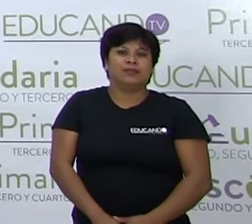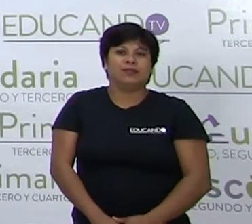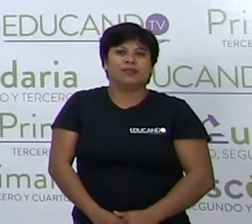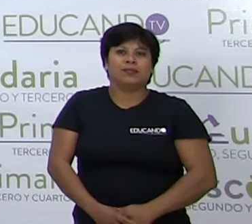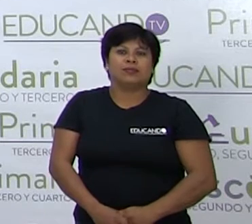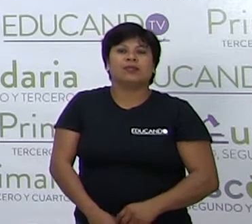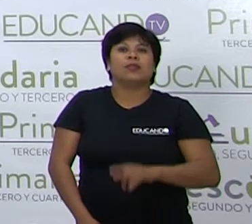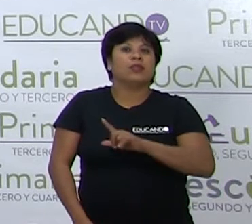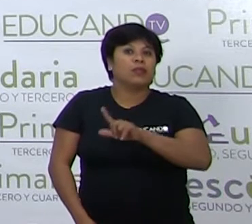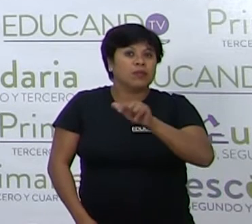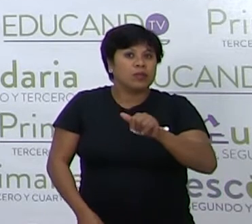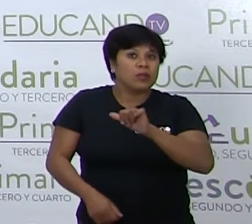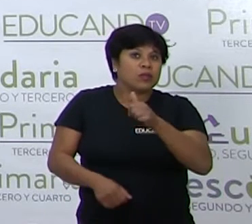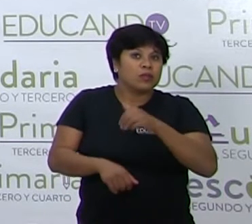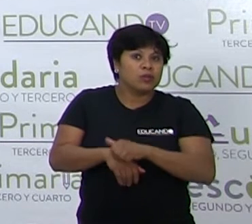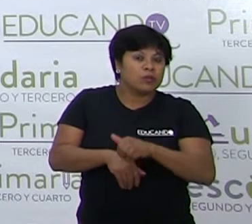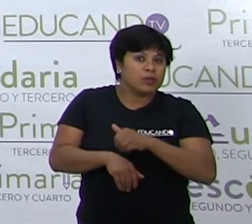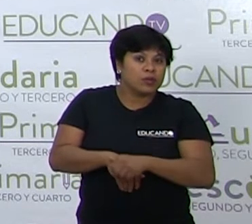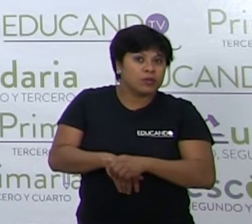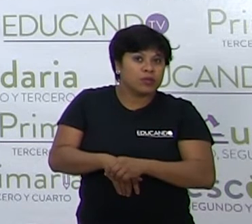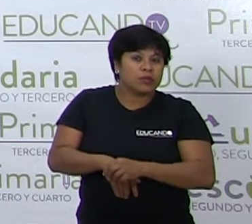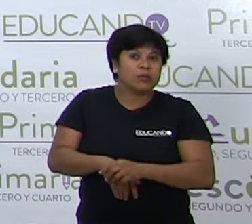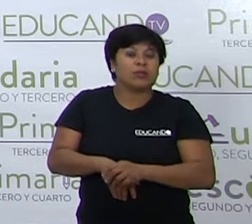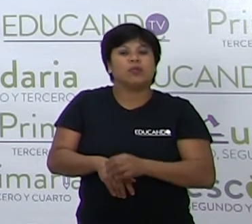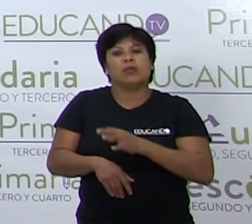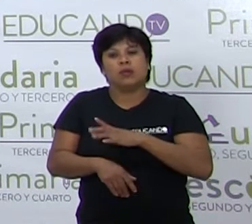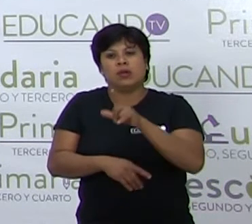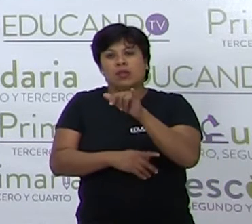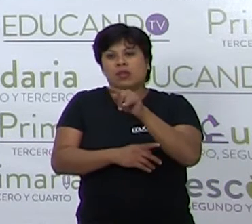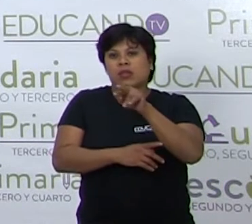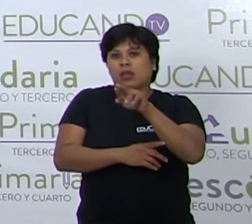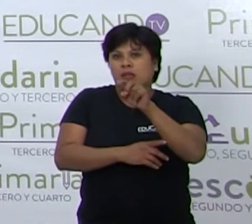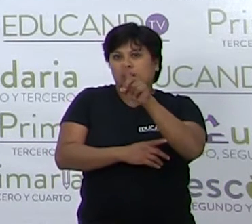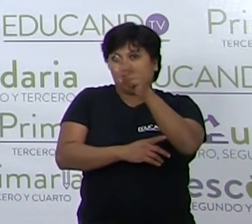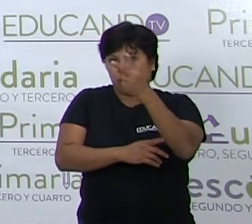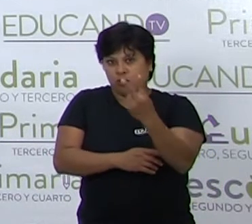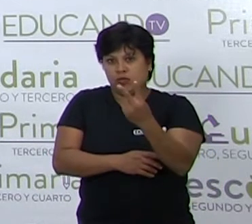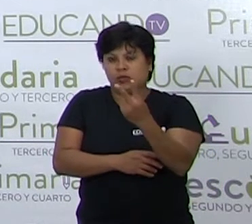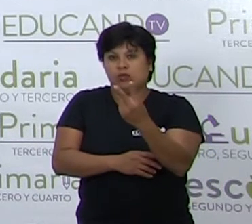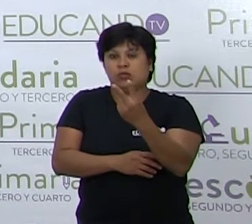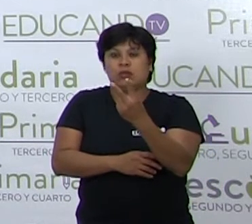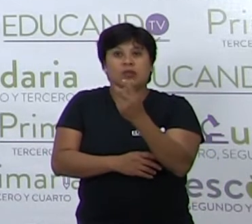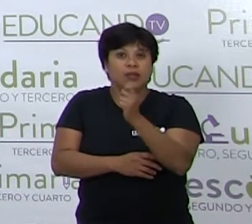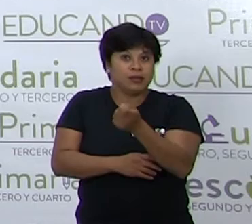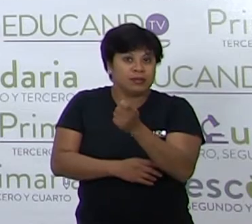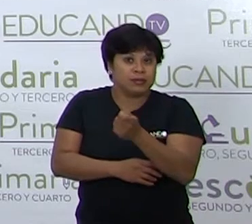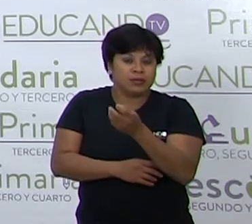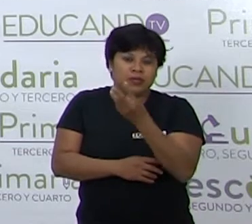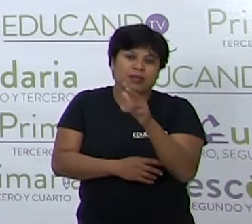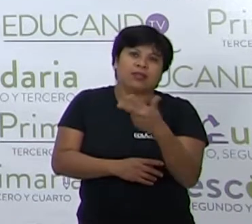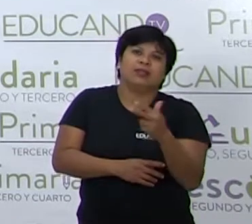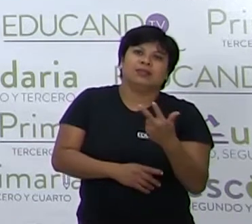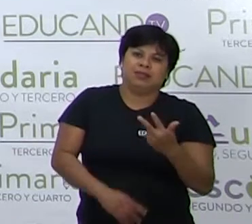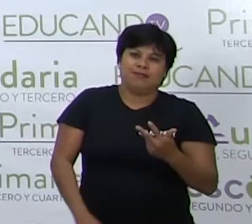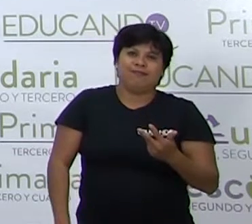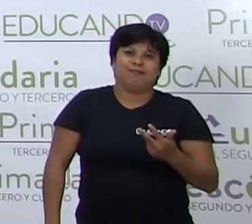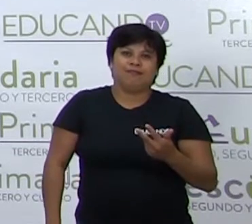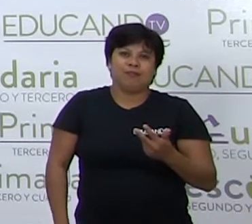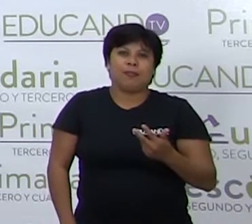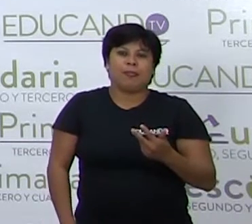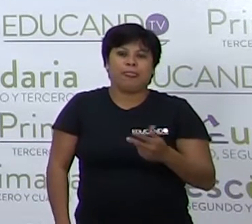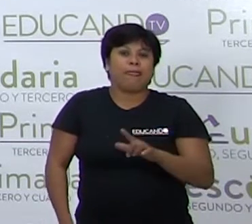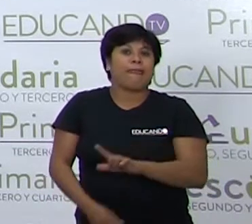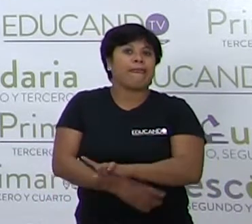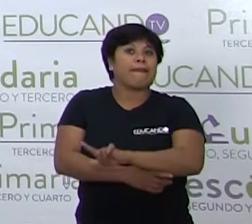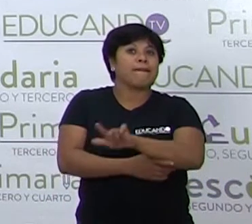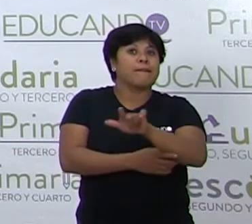Luego, ¿qué número seguiría? Seguimos iterando el 2. Sería 13.